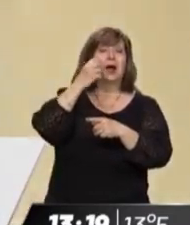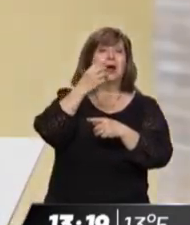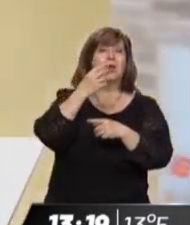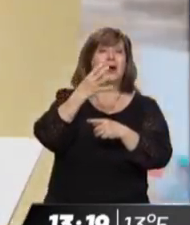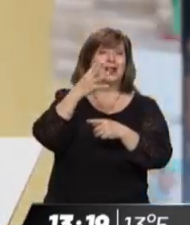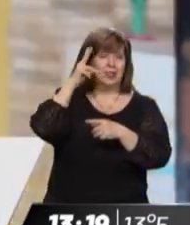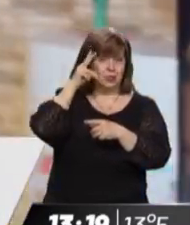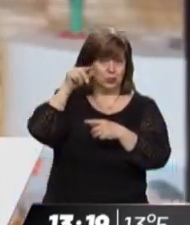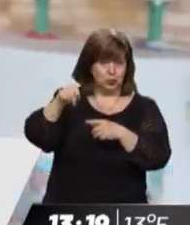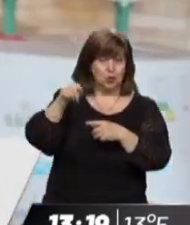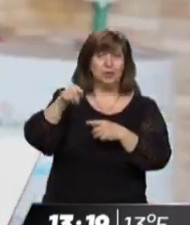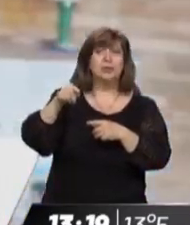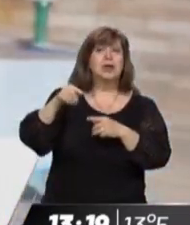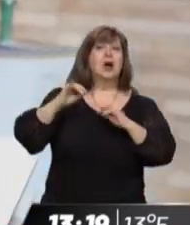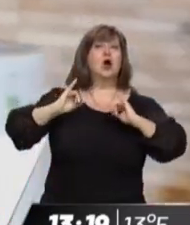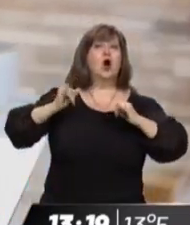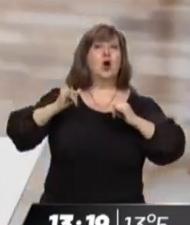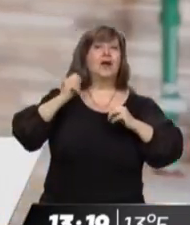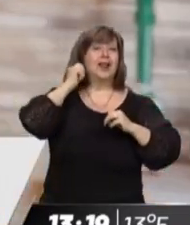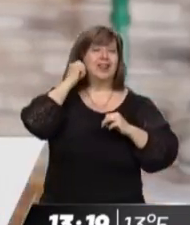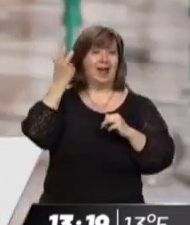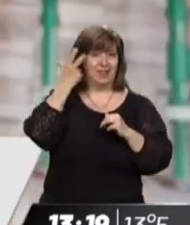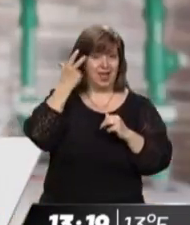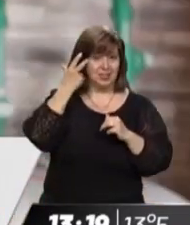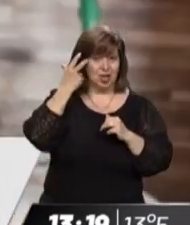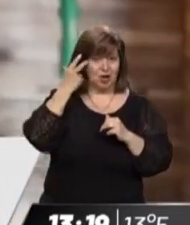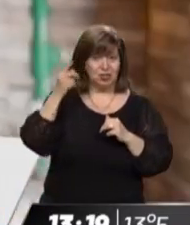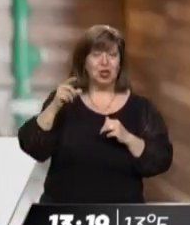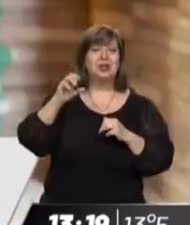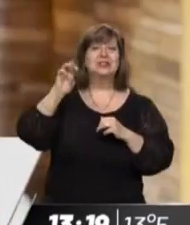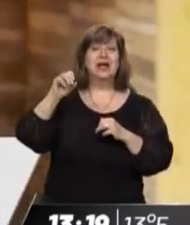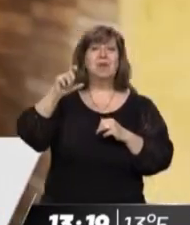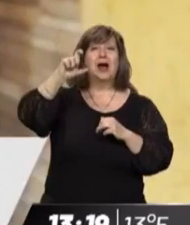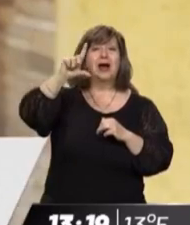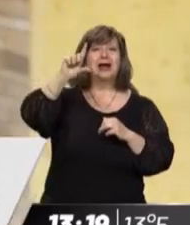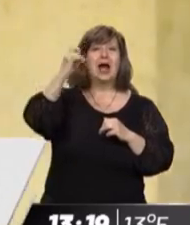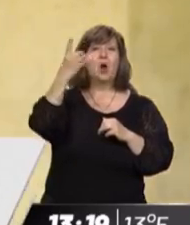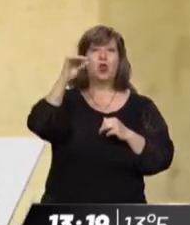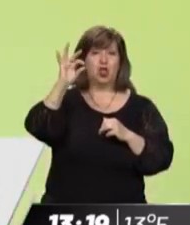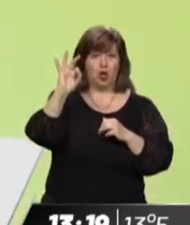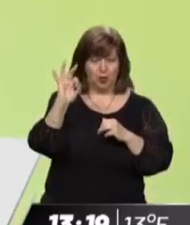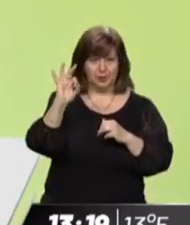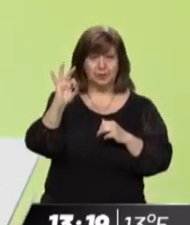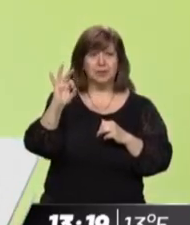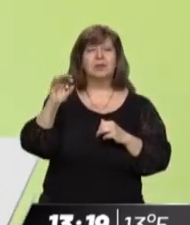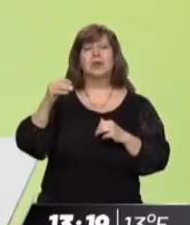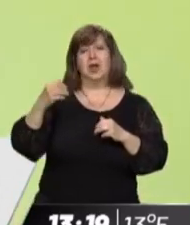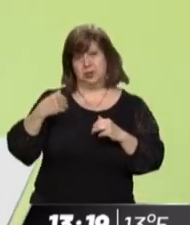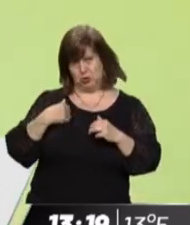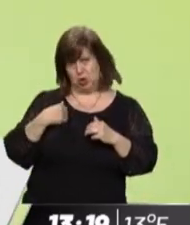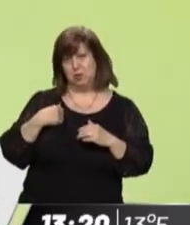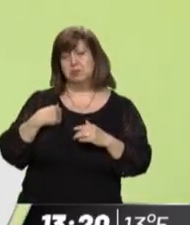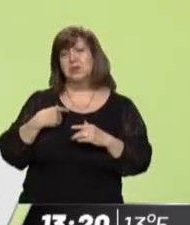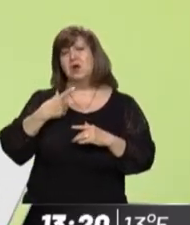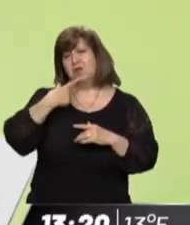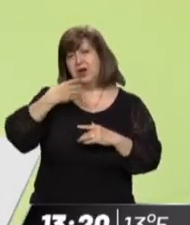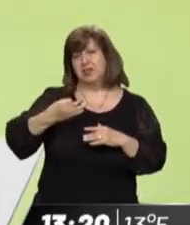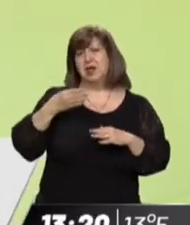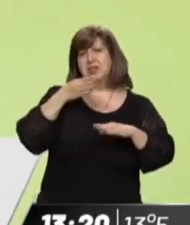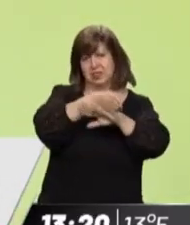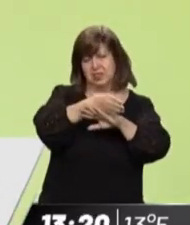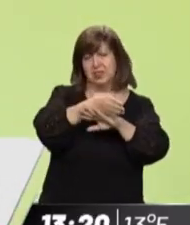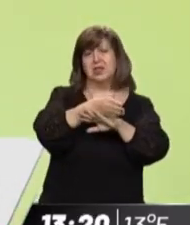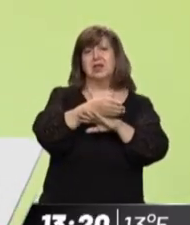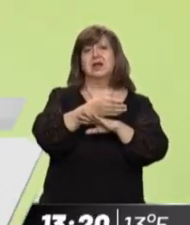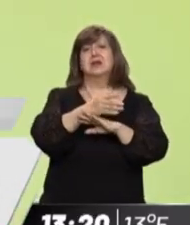consumió desde los 18. Este año dejó gracias al apoyo de Remar. el consumo te lleva a